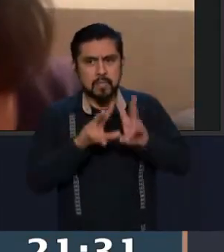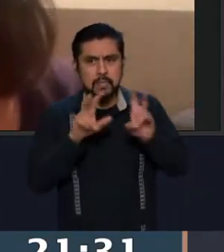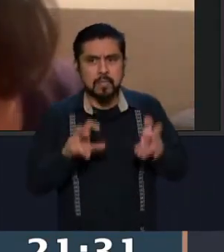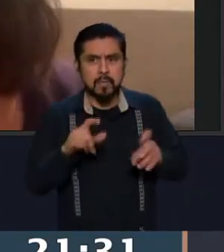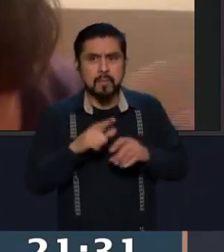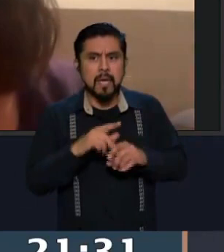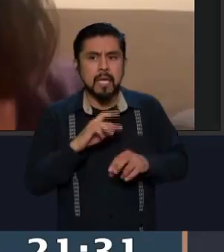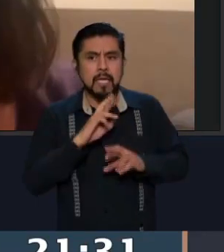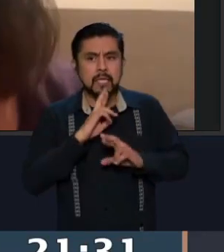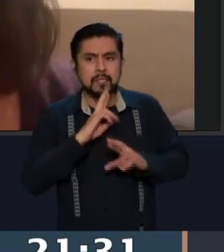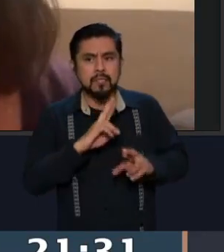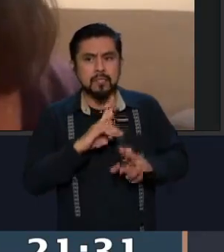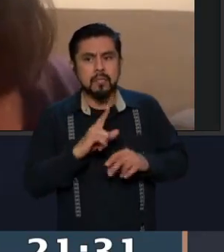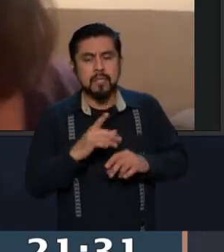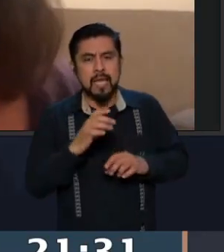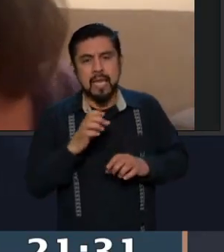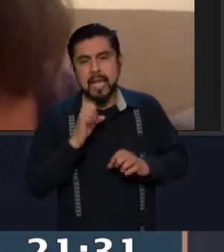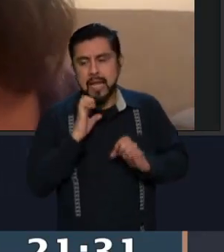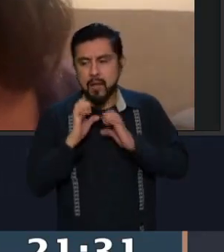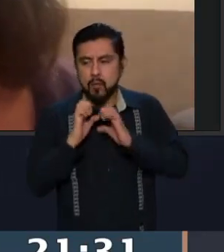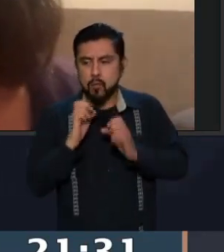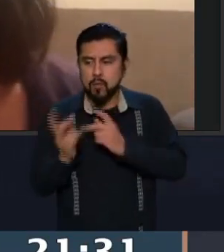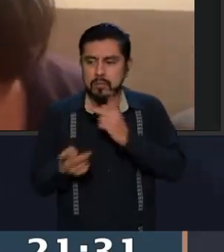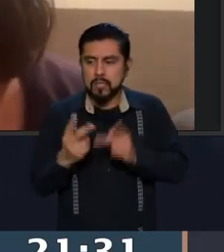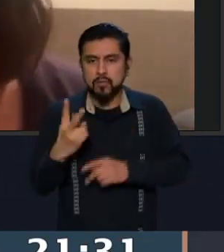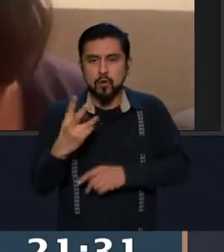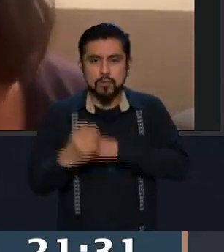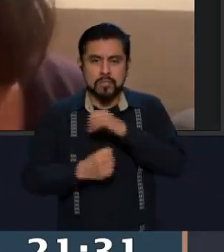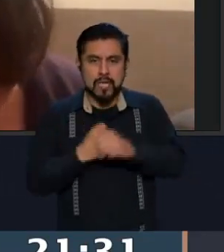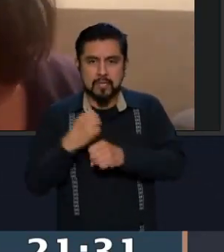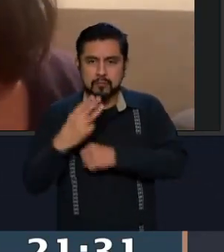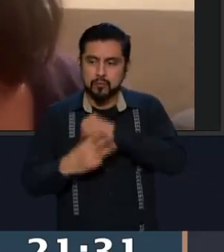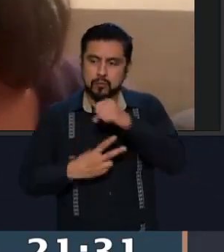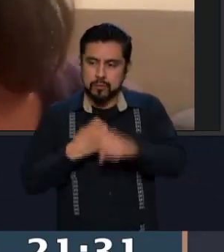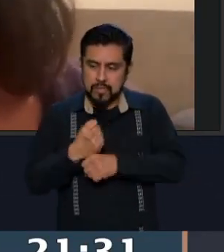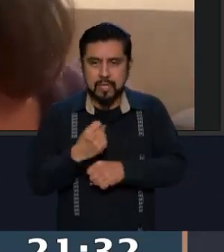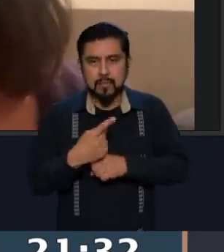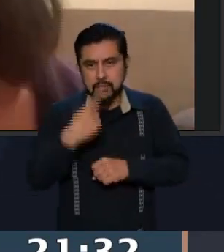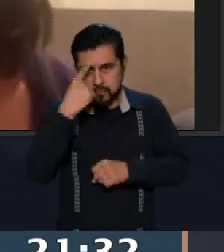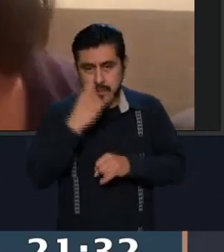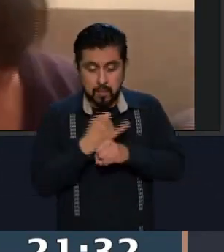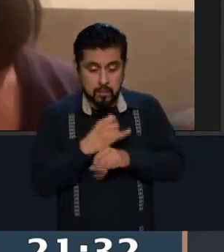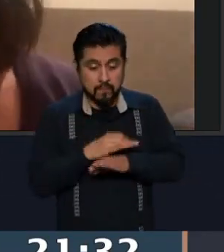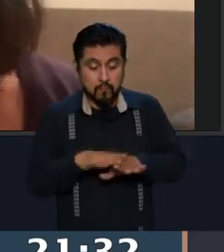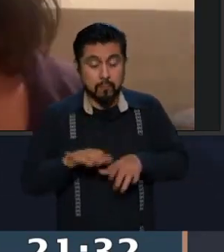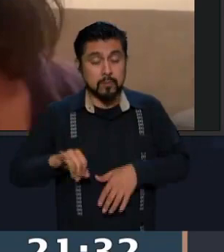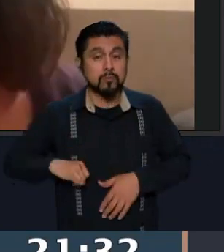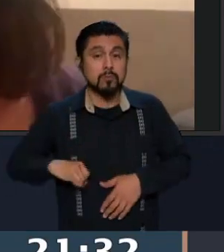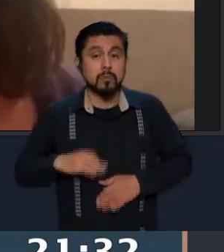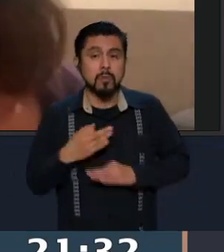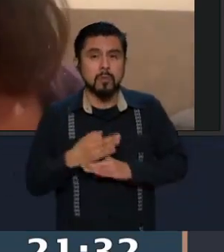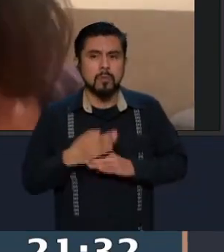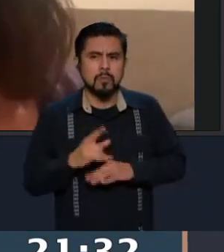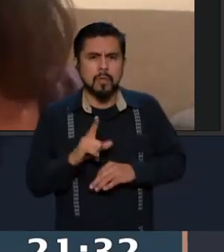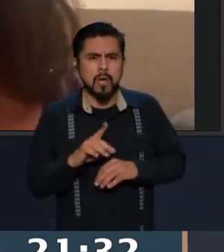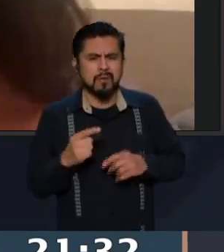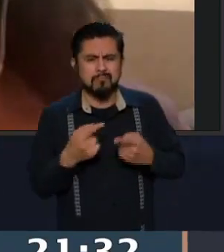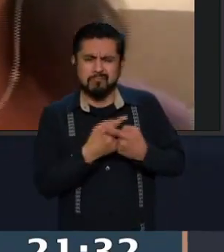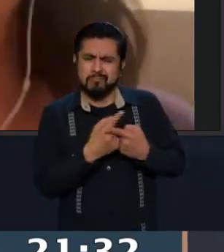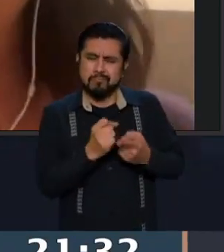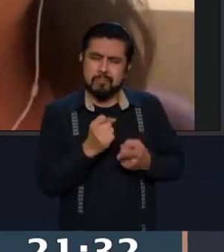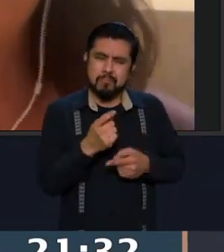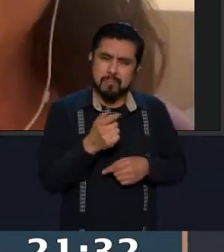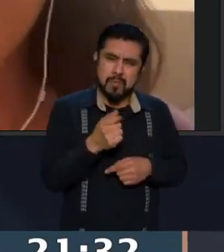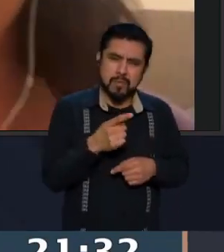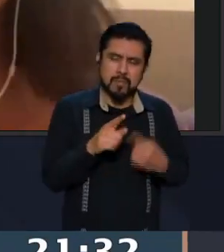los resultados de la encuesta que se hace cada 2 años y que arrojó datos, pues muy interesantes, una controversia también súper interesante